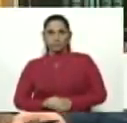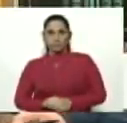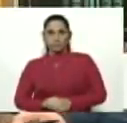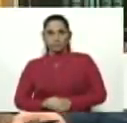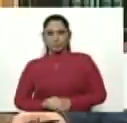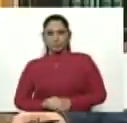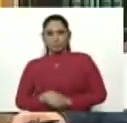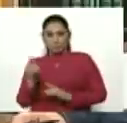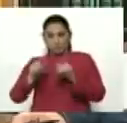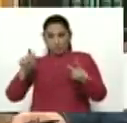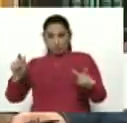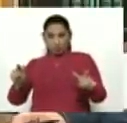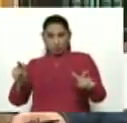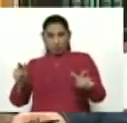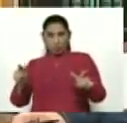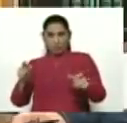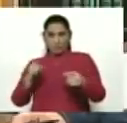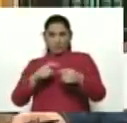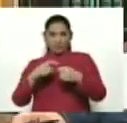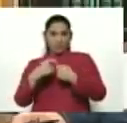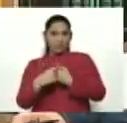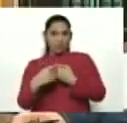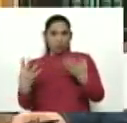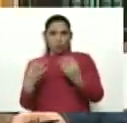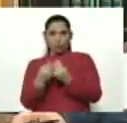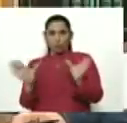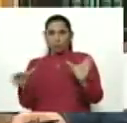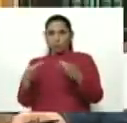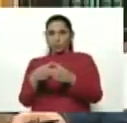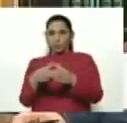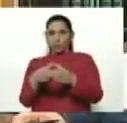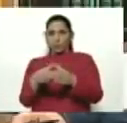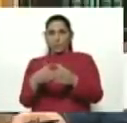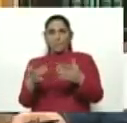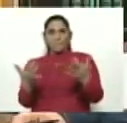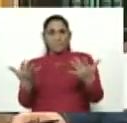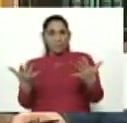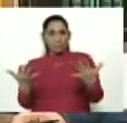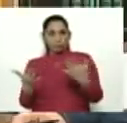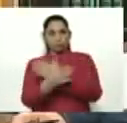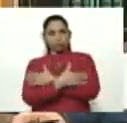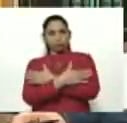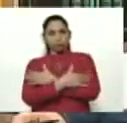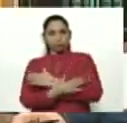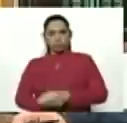A las personas que estuvieron con Jorge Rodríguez en esa reunión, les tiendo mis manos.